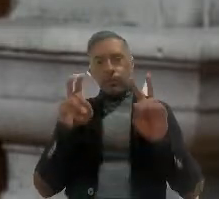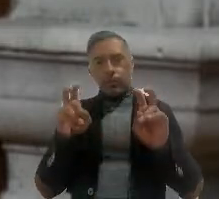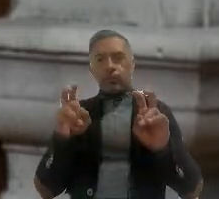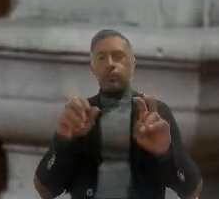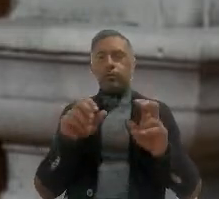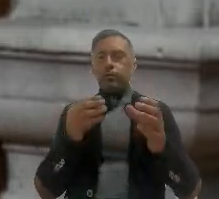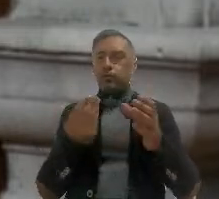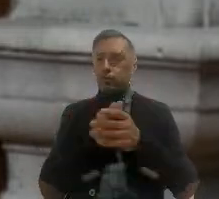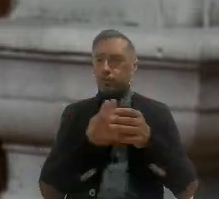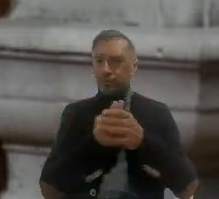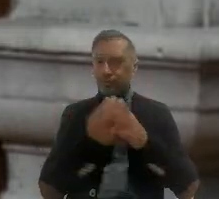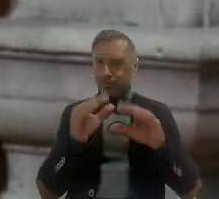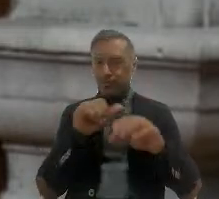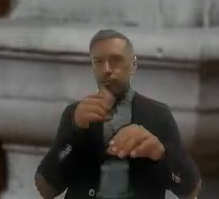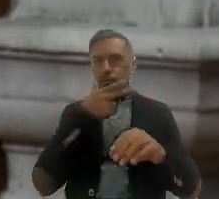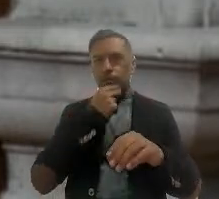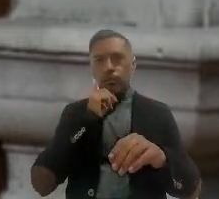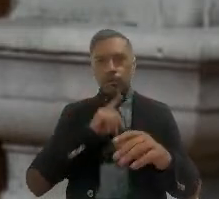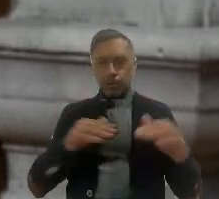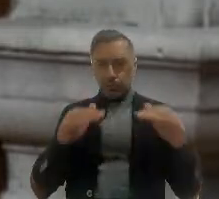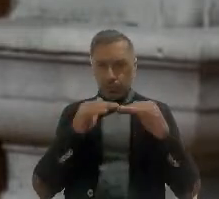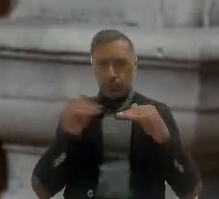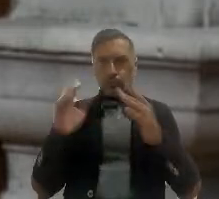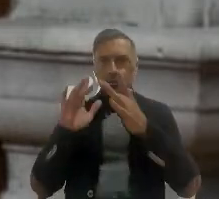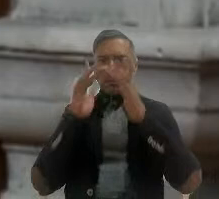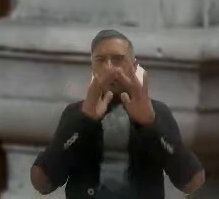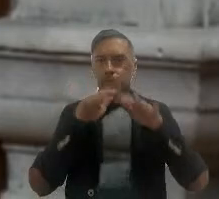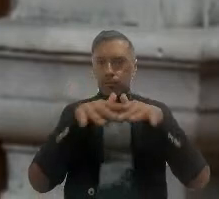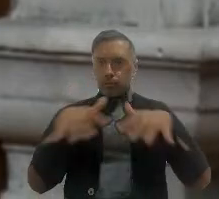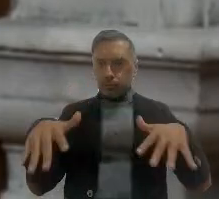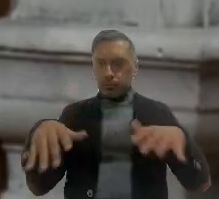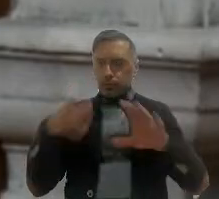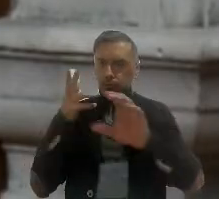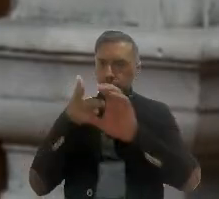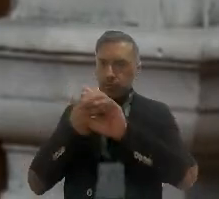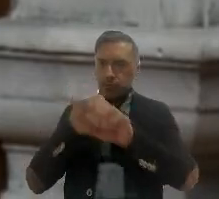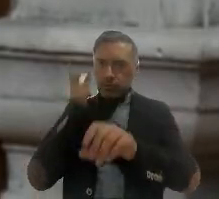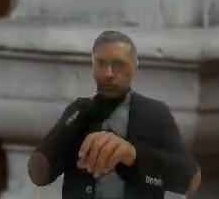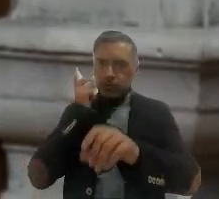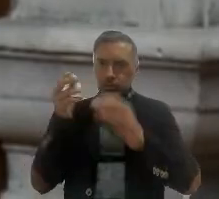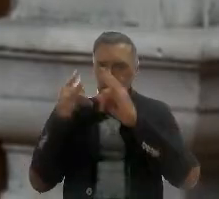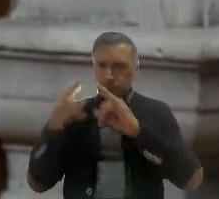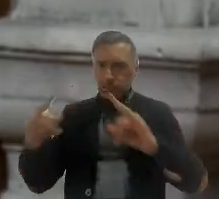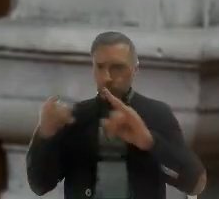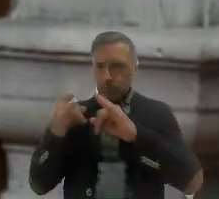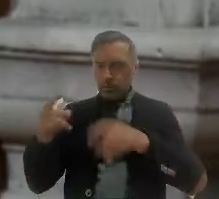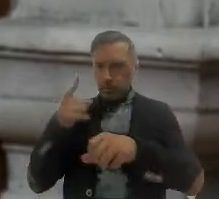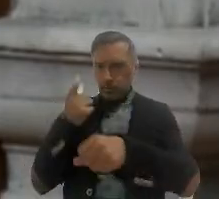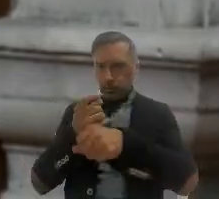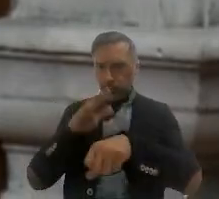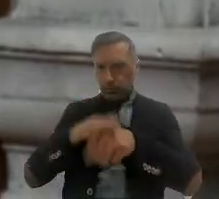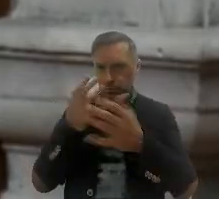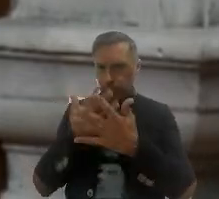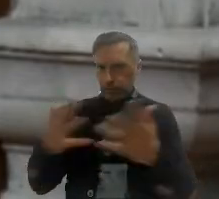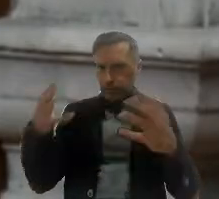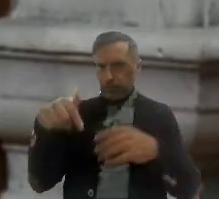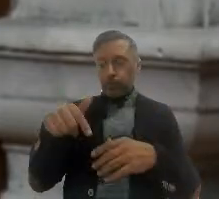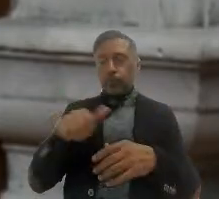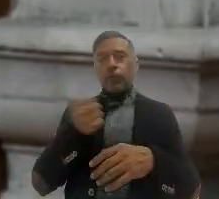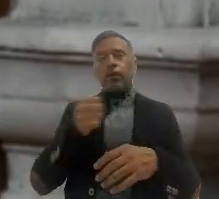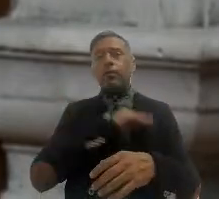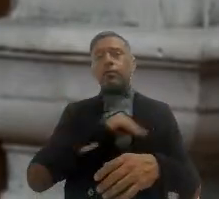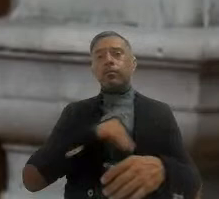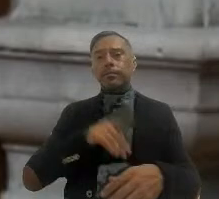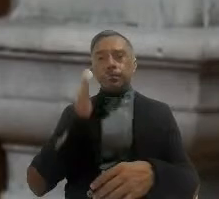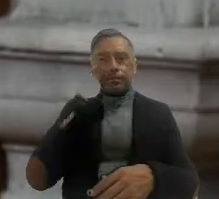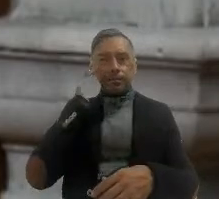la red de refugios más grande a nivel nacional, las ciudades mujeres en los municipios de San Mateo Atenco